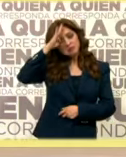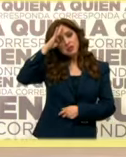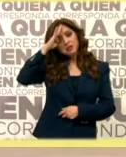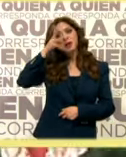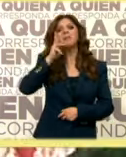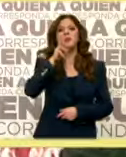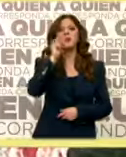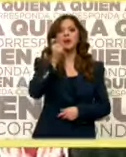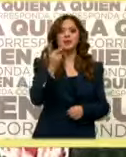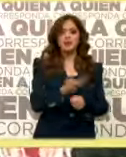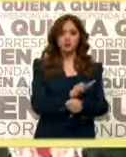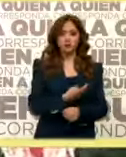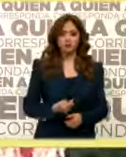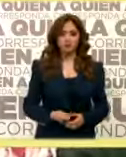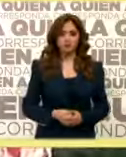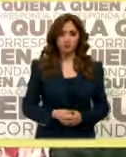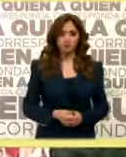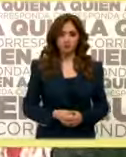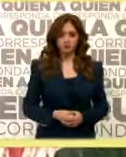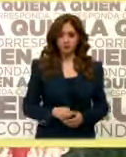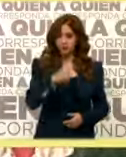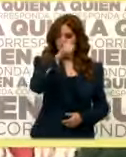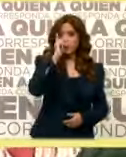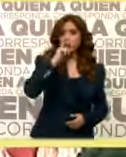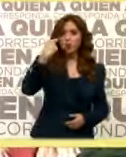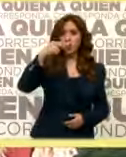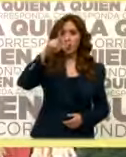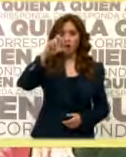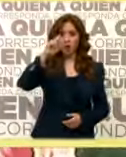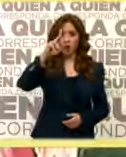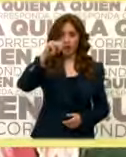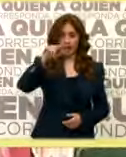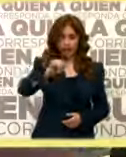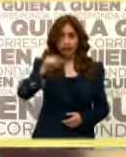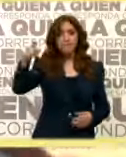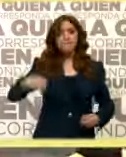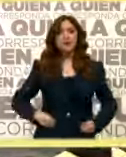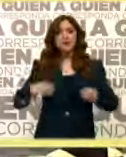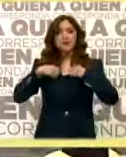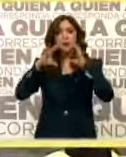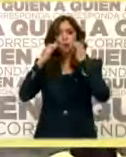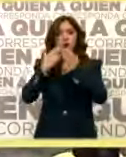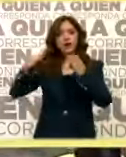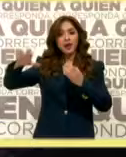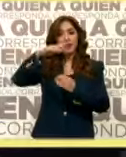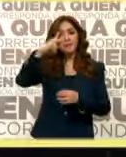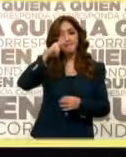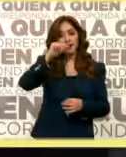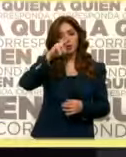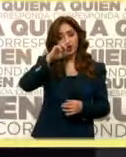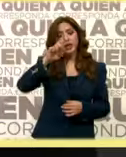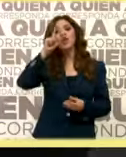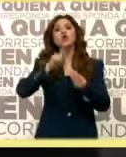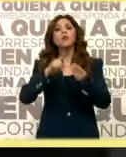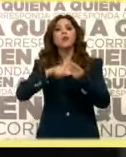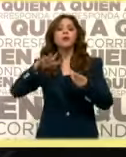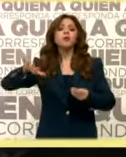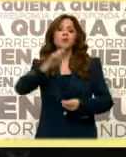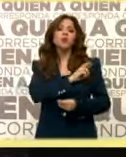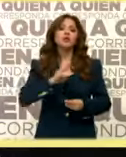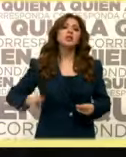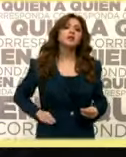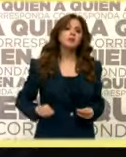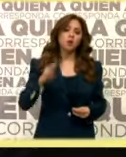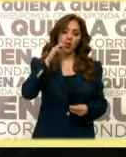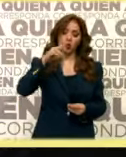detalles. Ella es Lorena Alvarado Martínez, vive en la comunidad de Pastor Roé, en el municipio de Gómez Palacio, Durango,